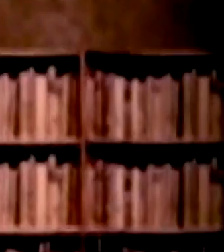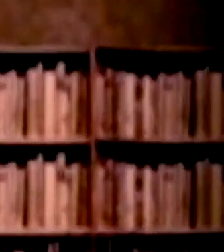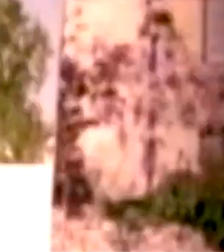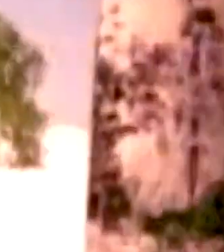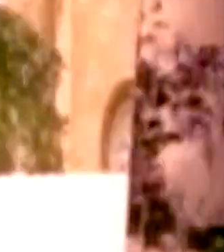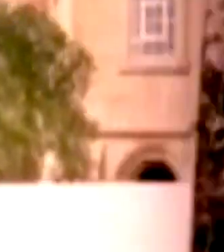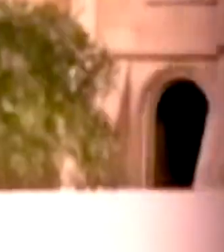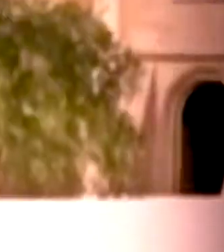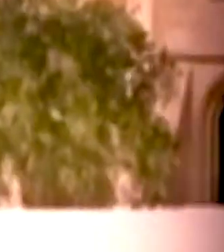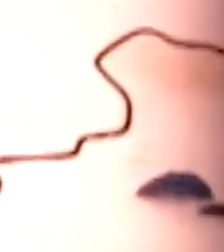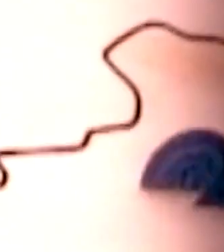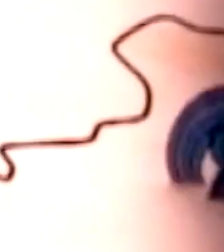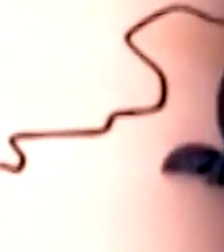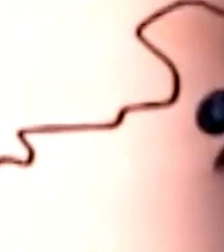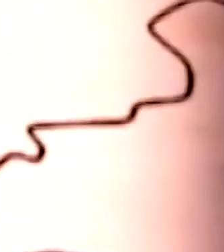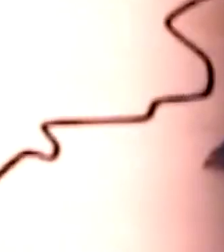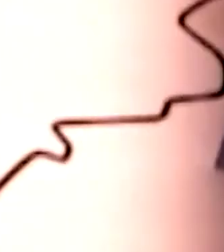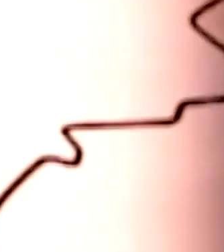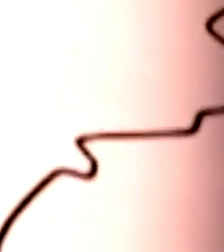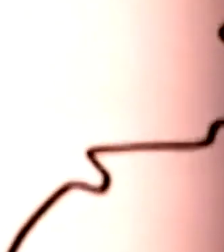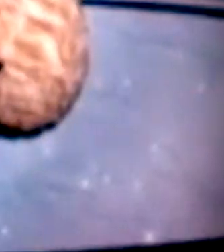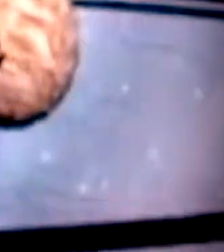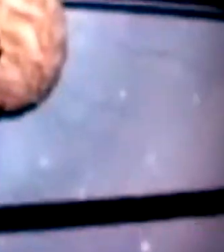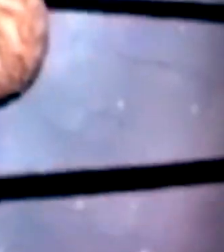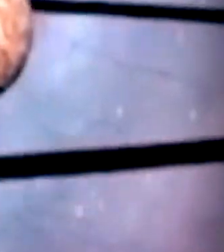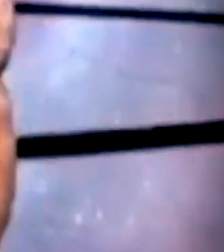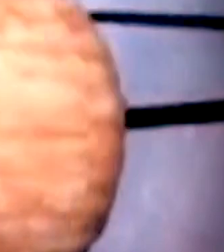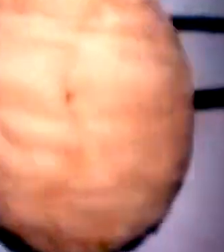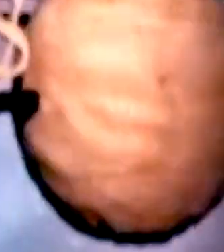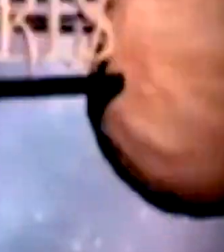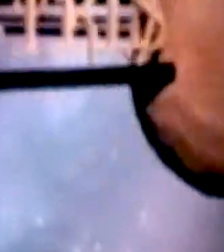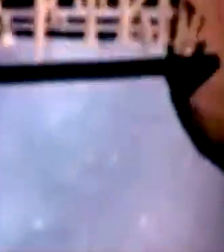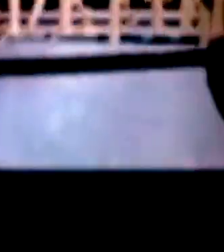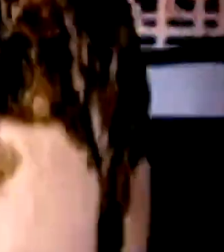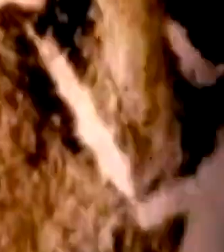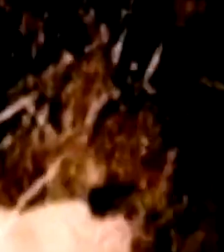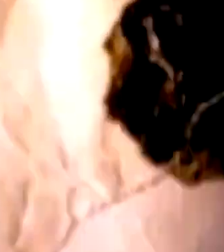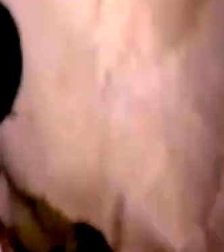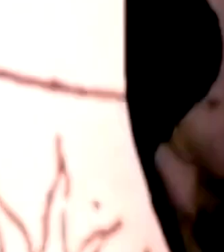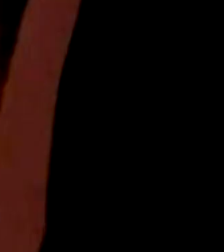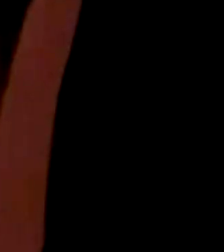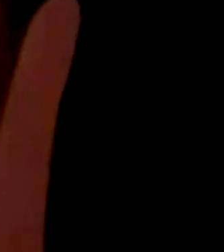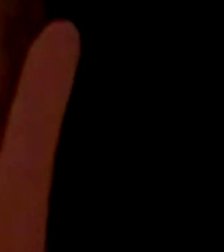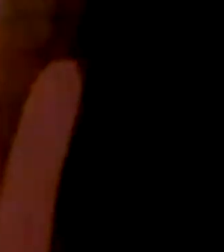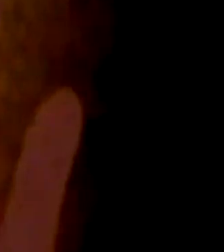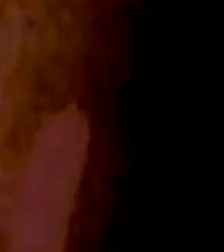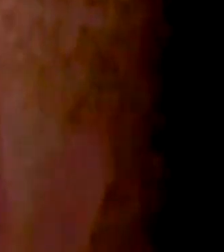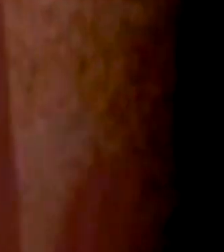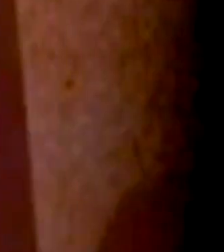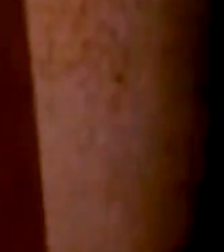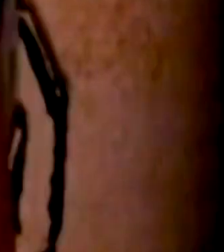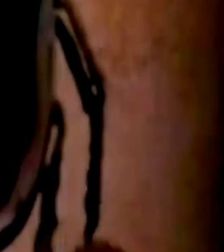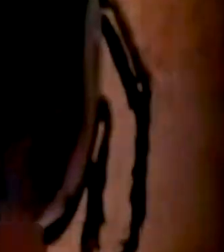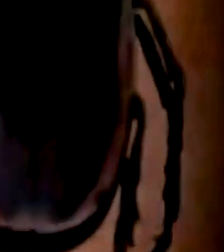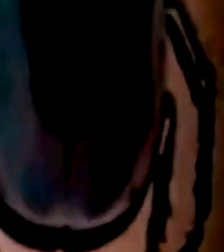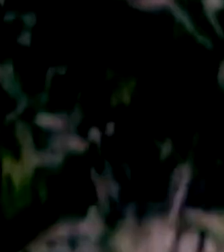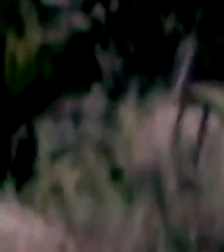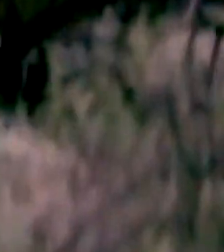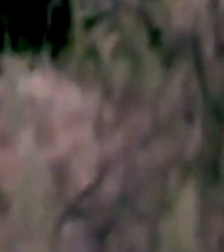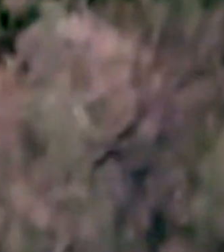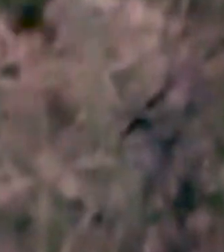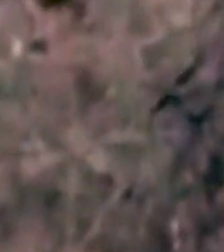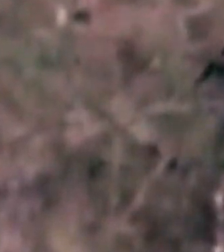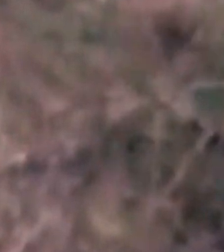con un caso moderno. ¿También puede explicar Darwin quiénes somos y por qué somos como somos? Hemos